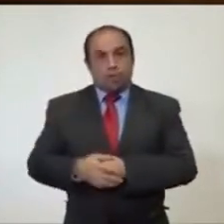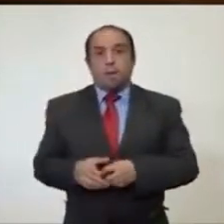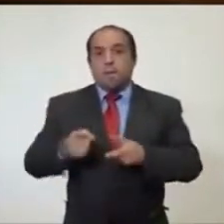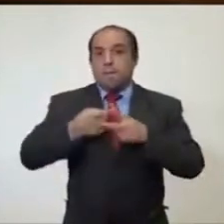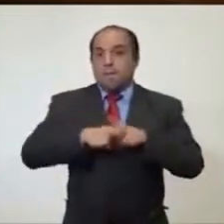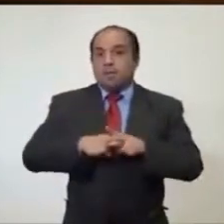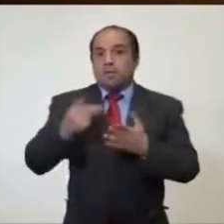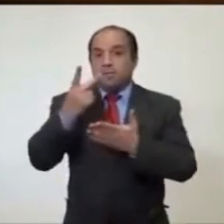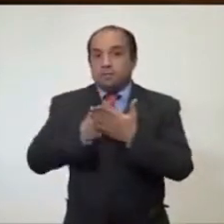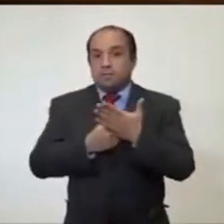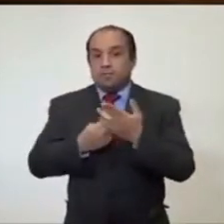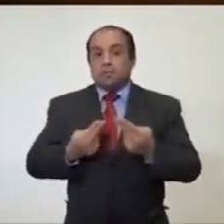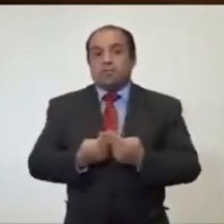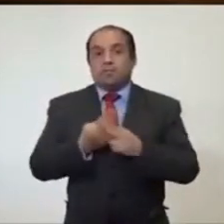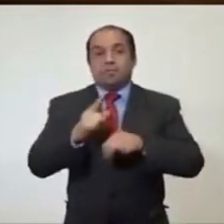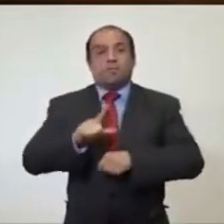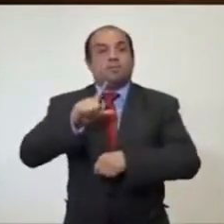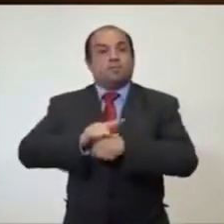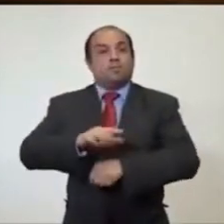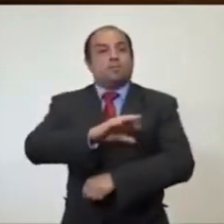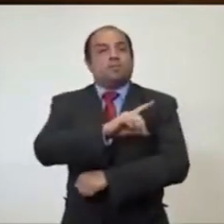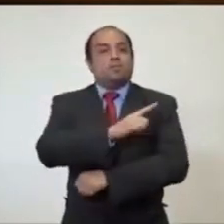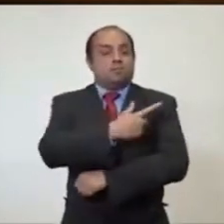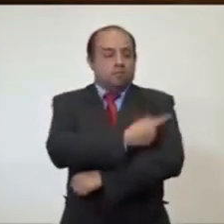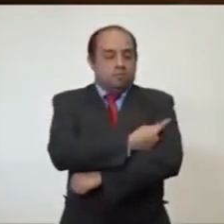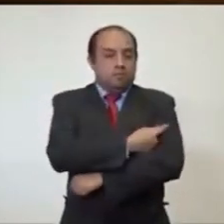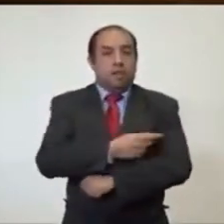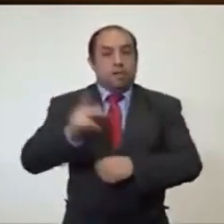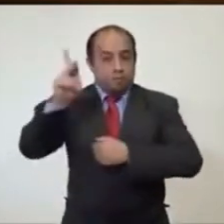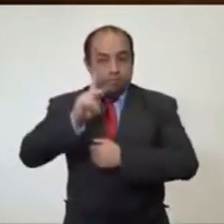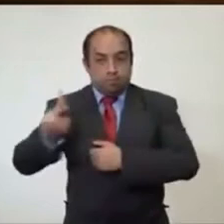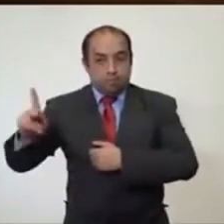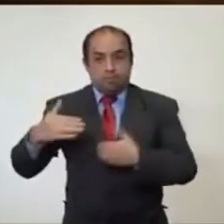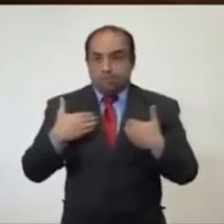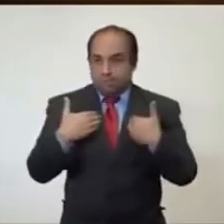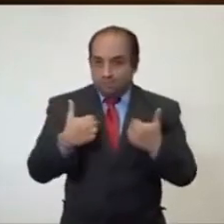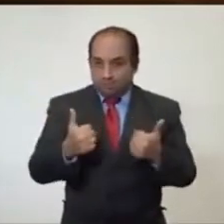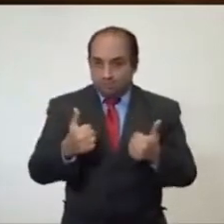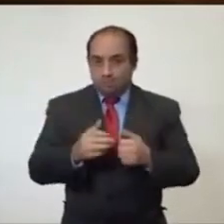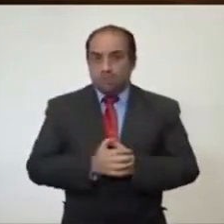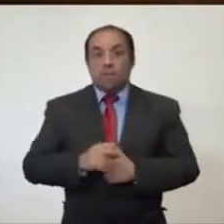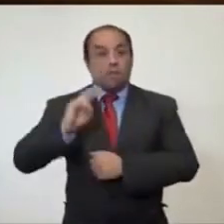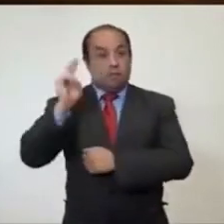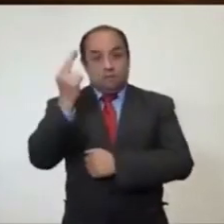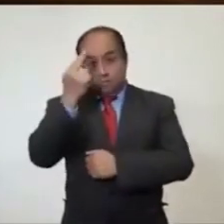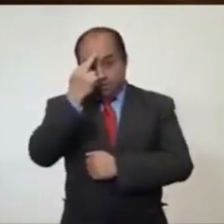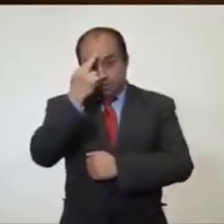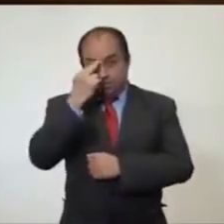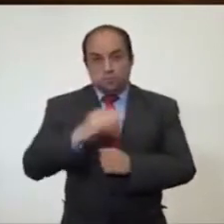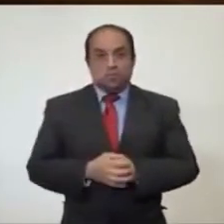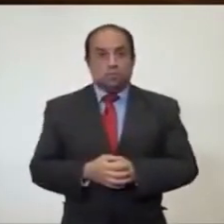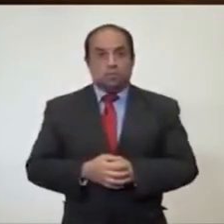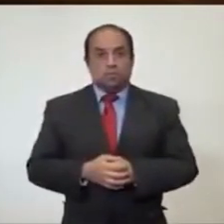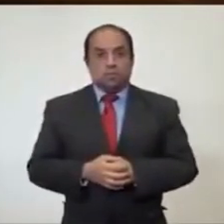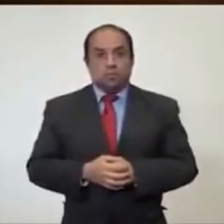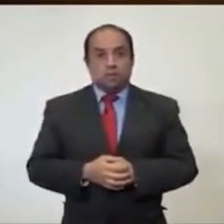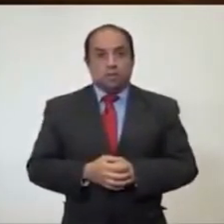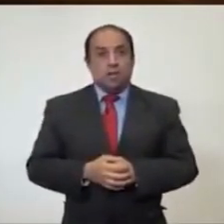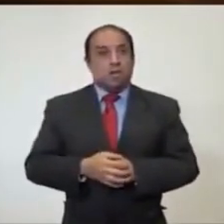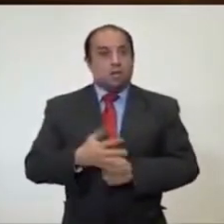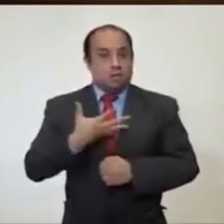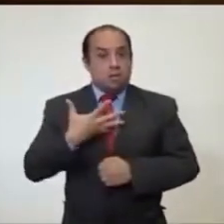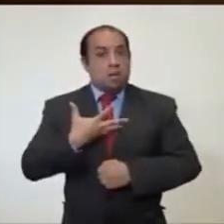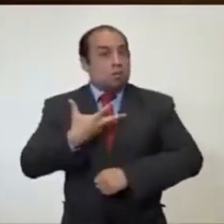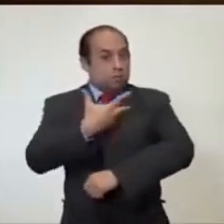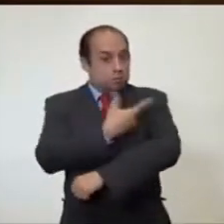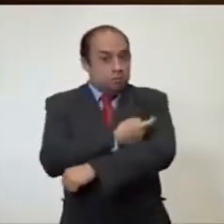por el inicio de este programa a la ciudadanía por su comprensión y recuerden aun